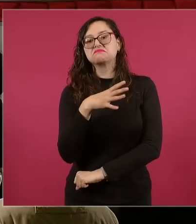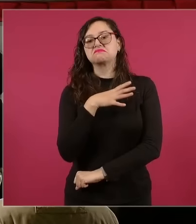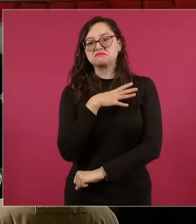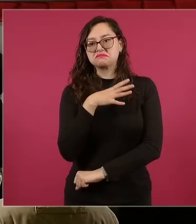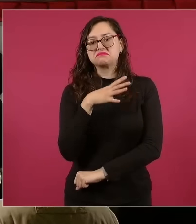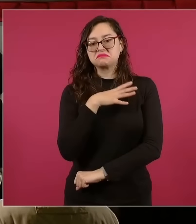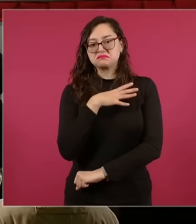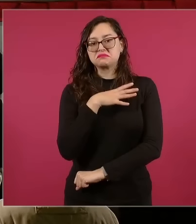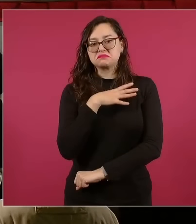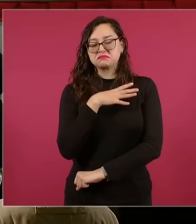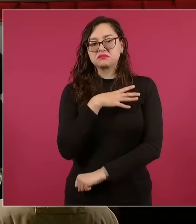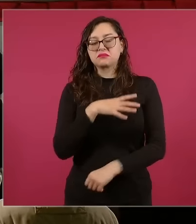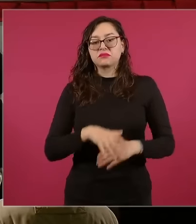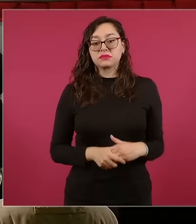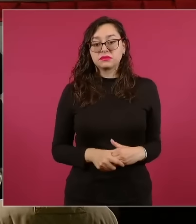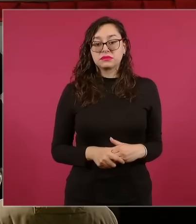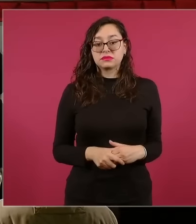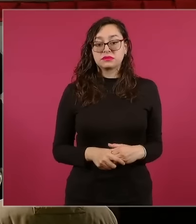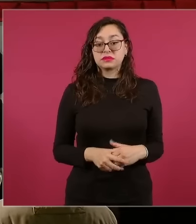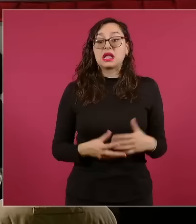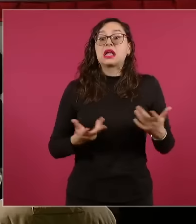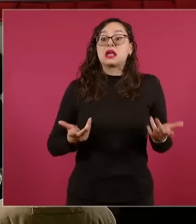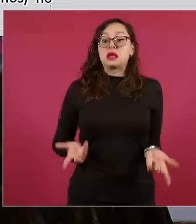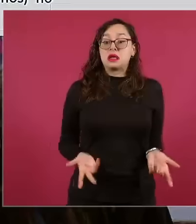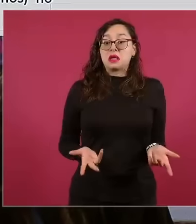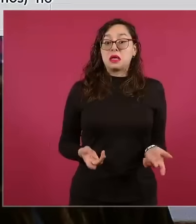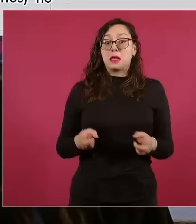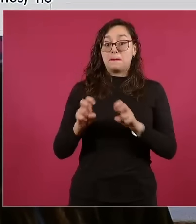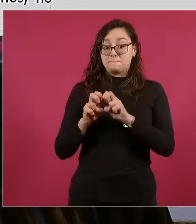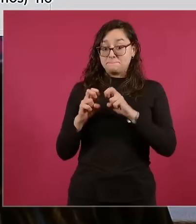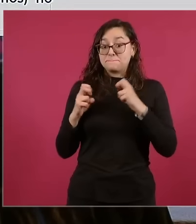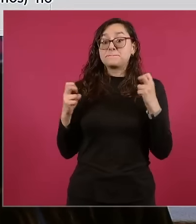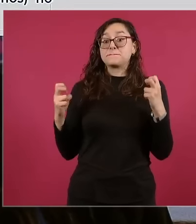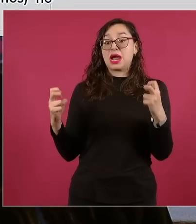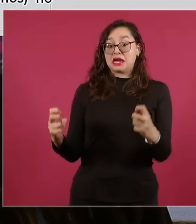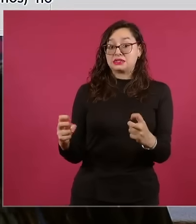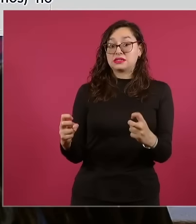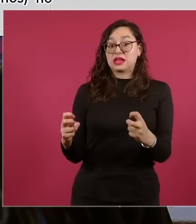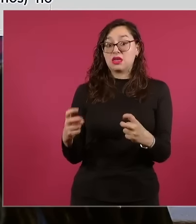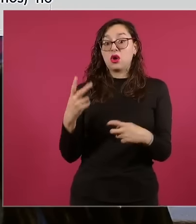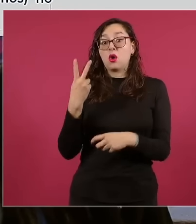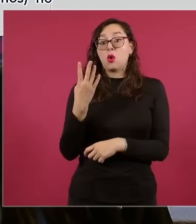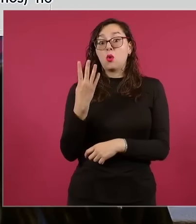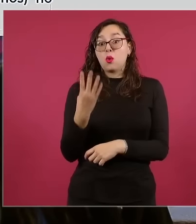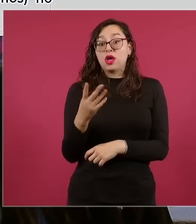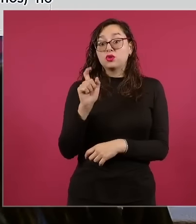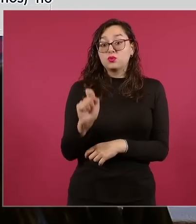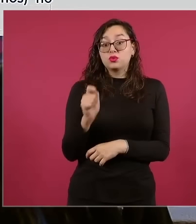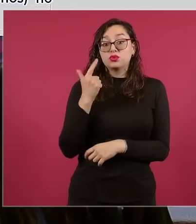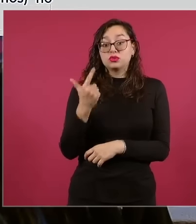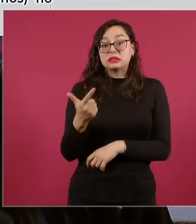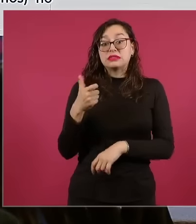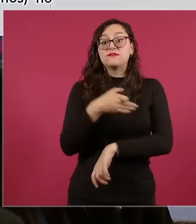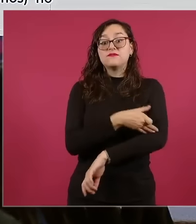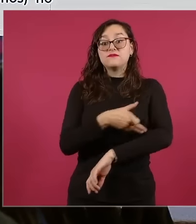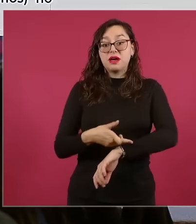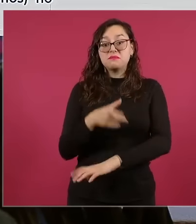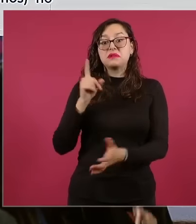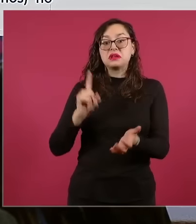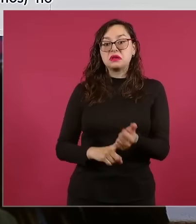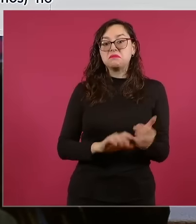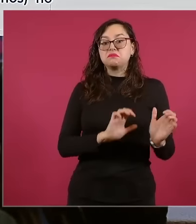judicial los magistrados tienen en promedio 4.7 familiares